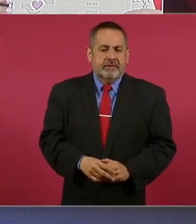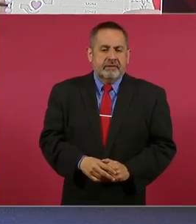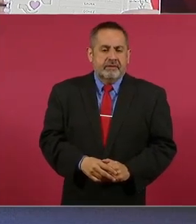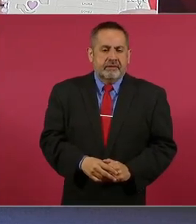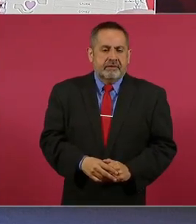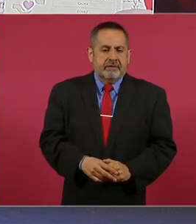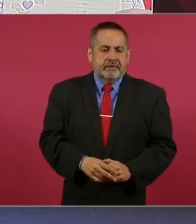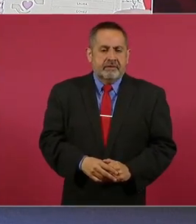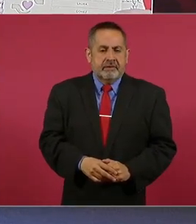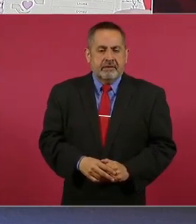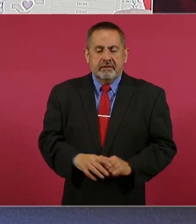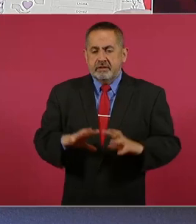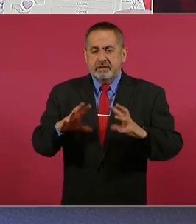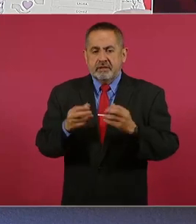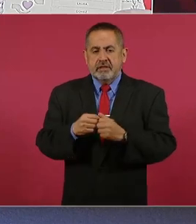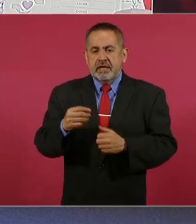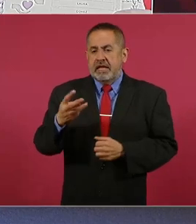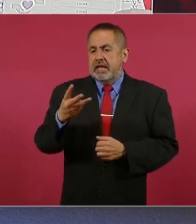A